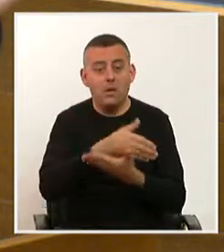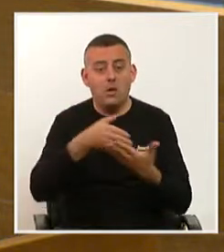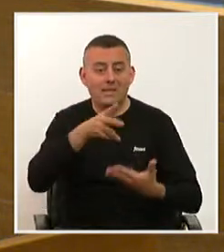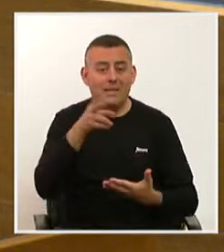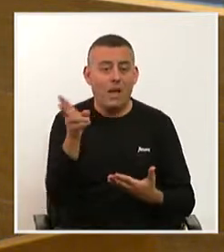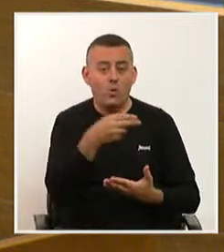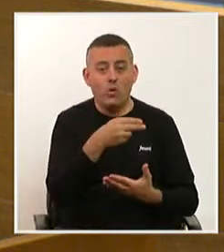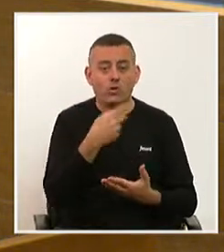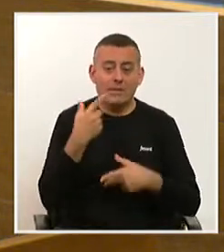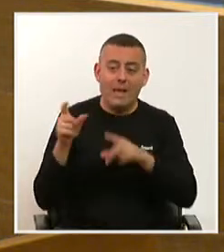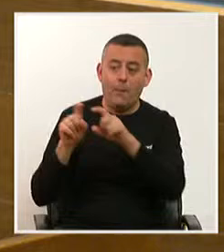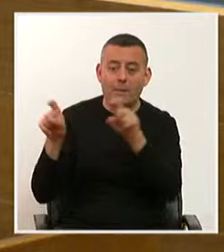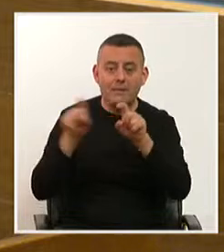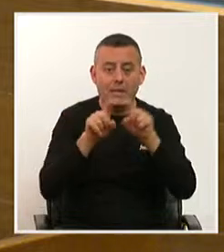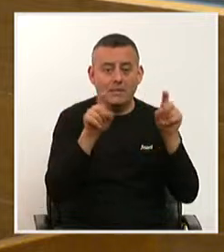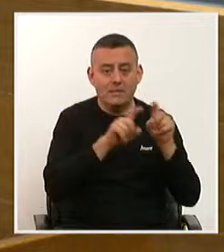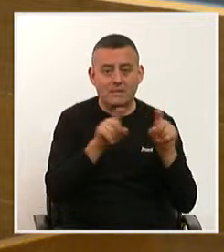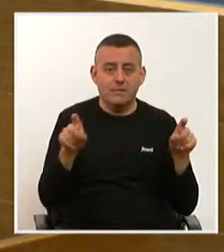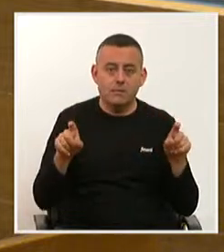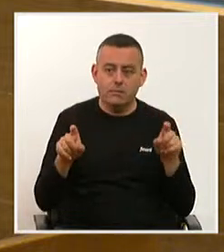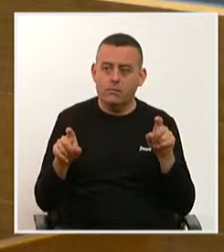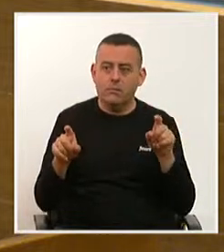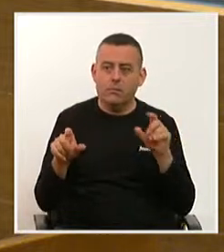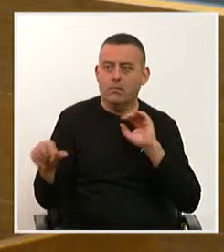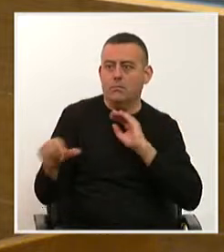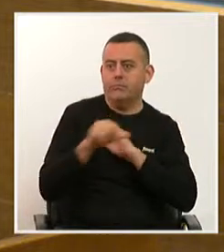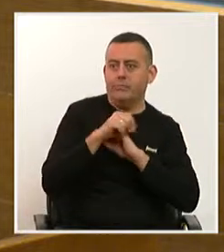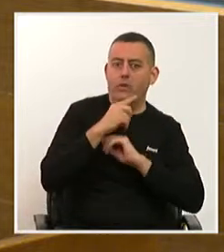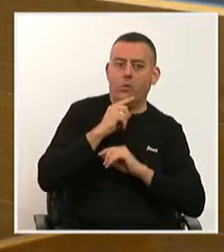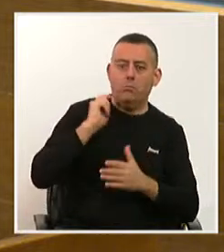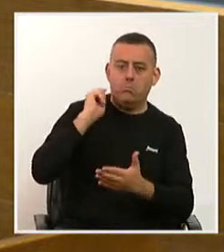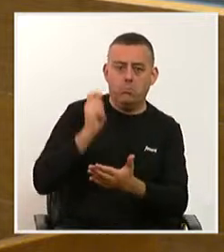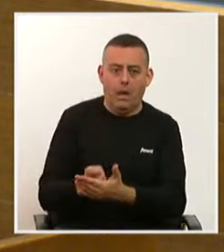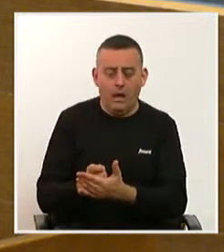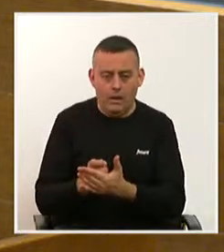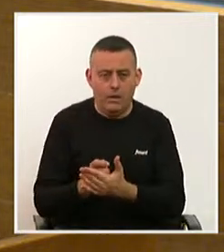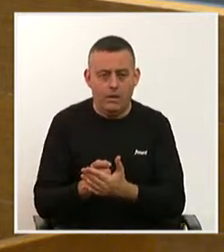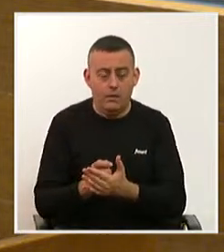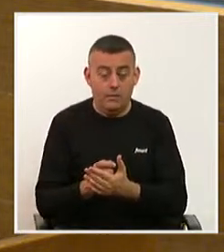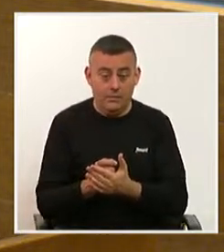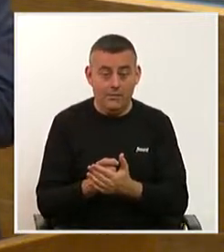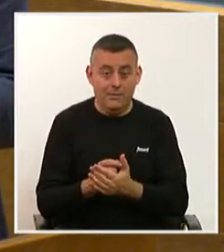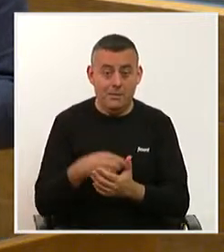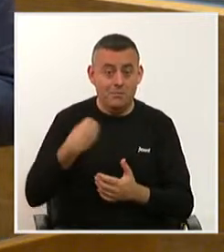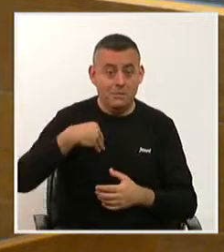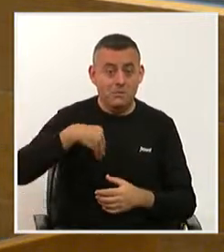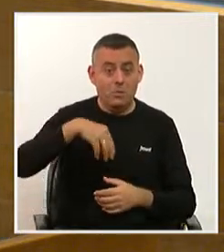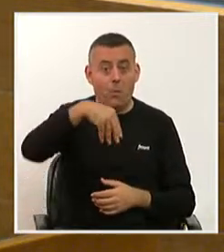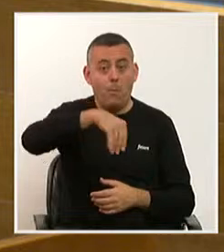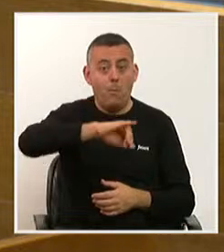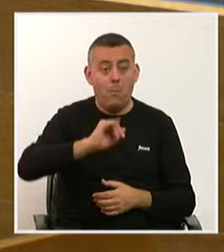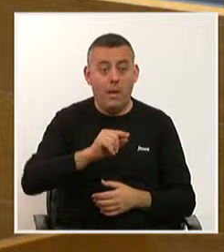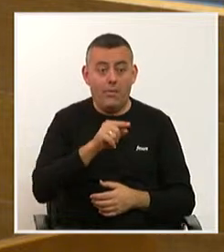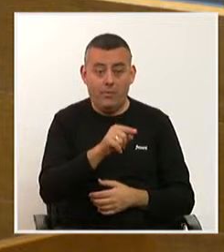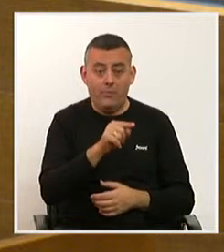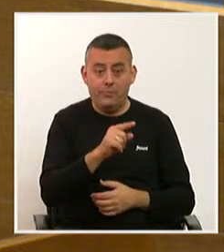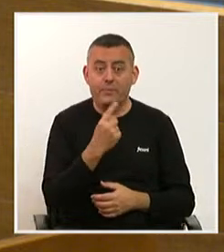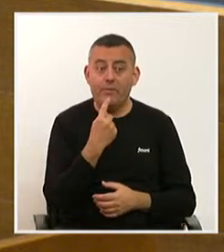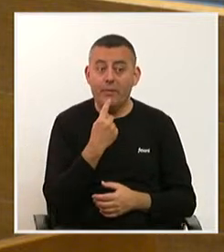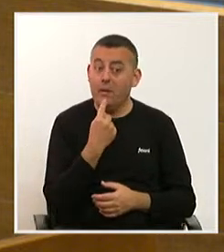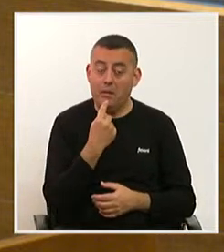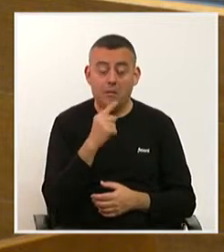indemnizaciones esto no lo dice solo el señor mazón y no es el argumento del del gobierno Esto es lo que dicen los